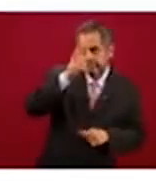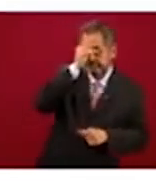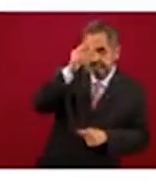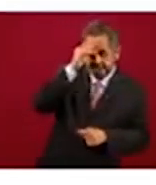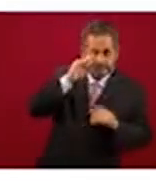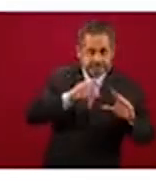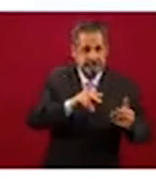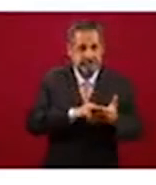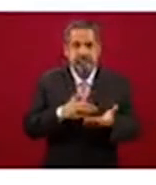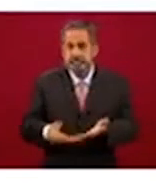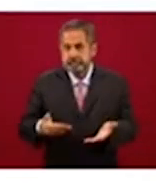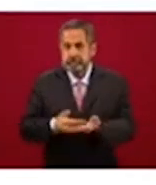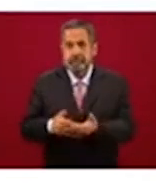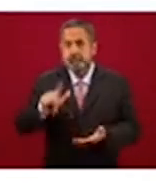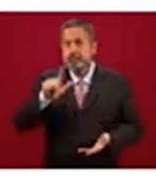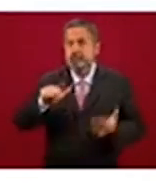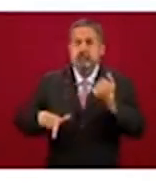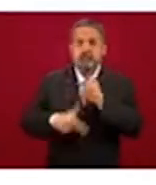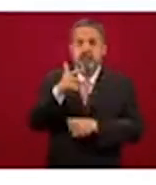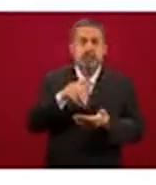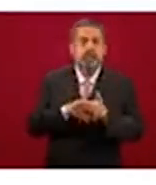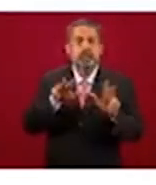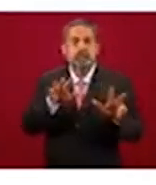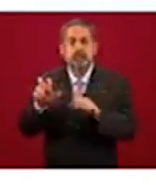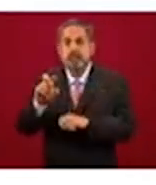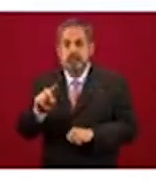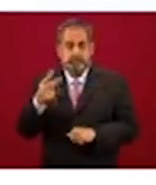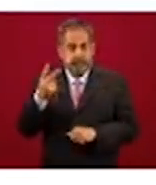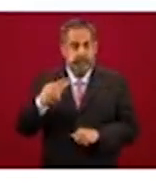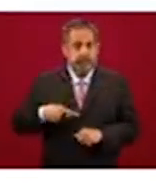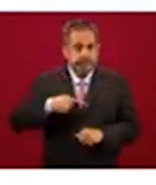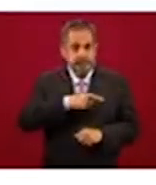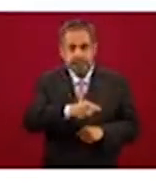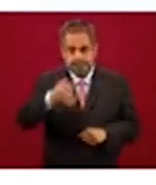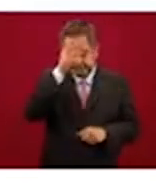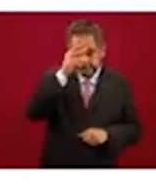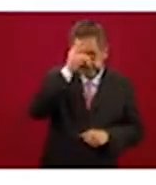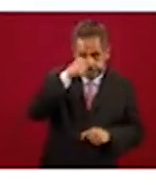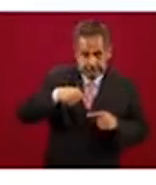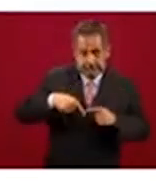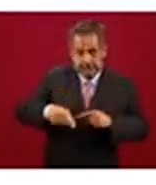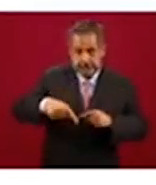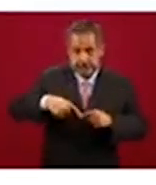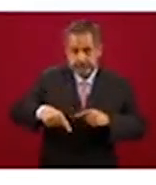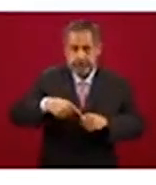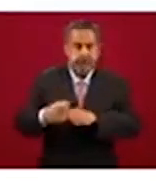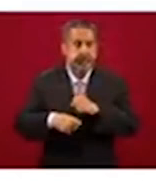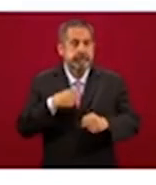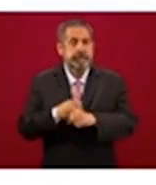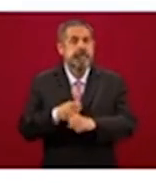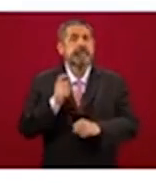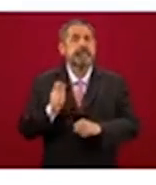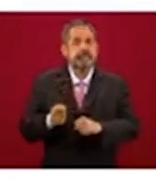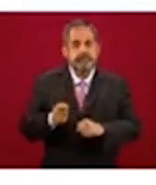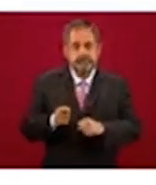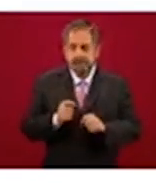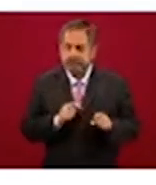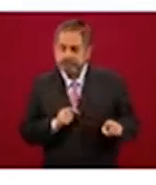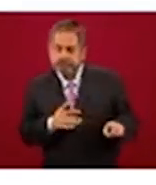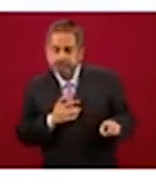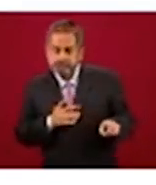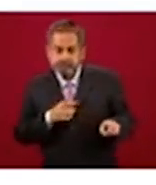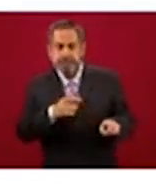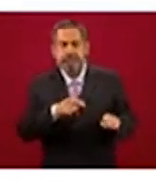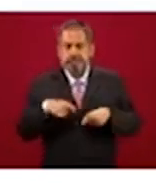tenemos 12.832 elementos ya en este año del efectivo que está considerado para